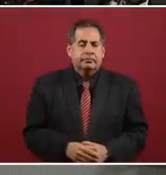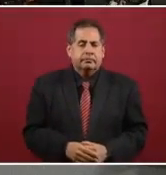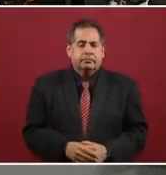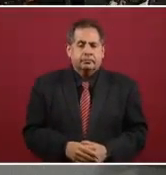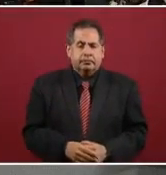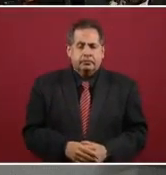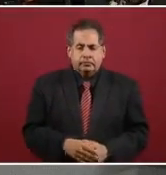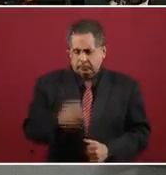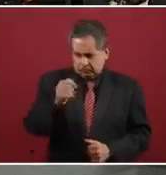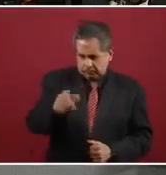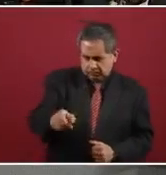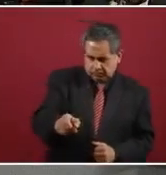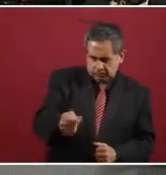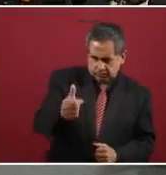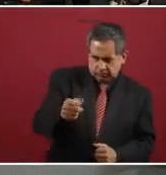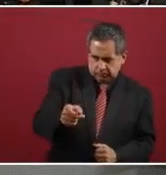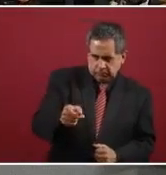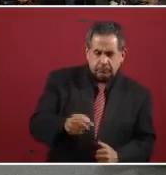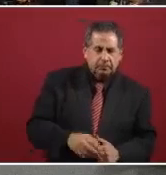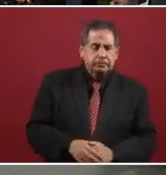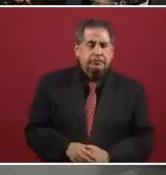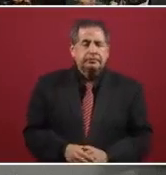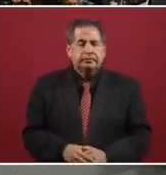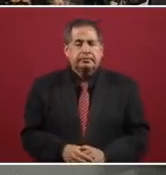Tú estabas bien.